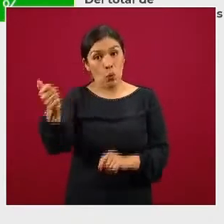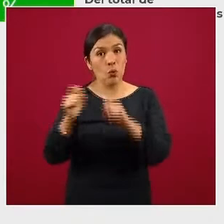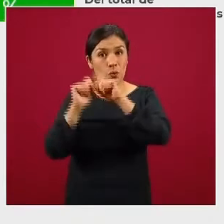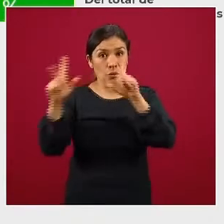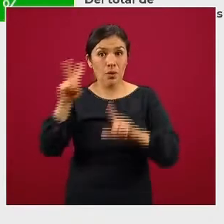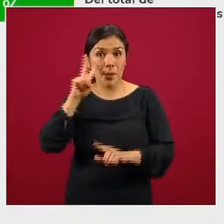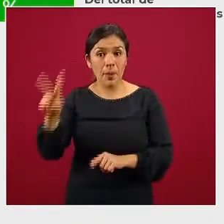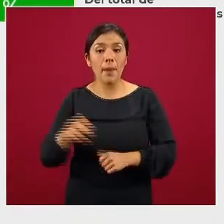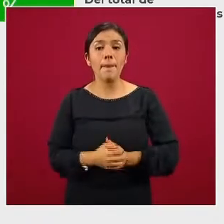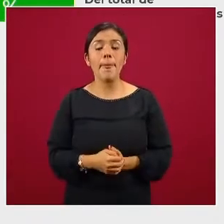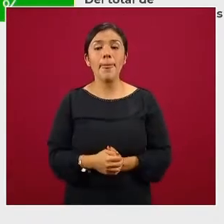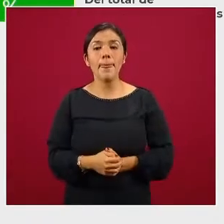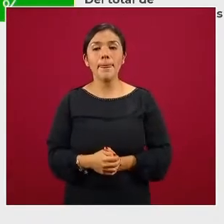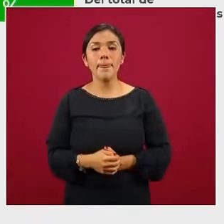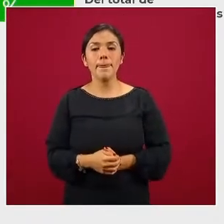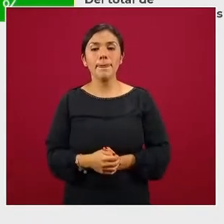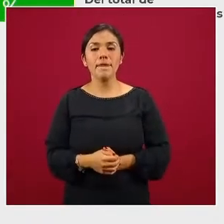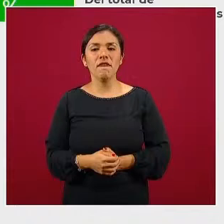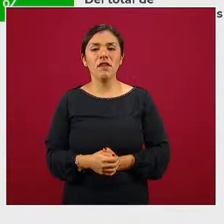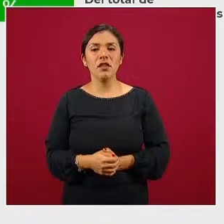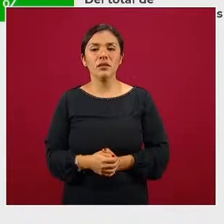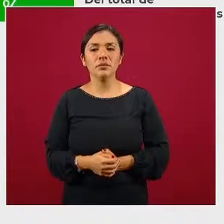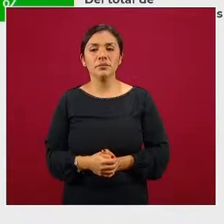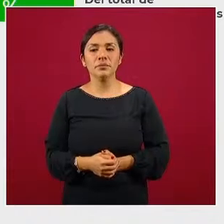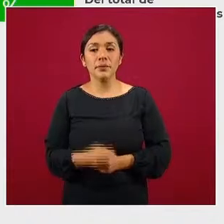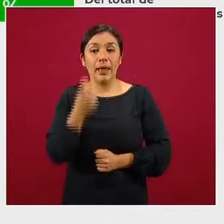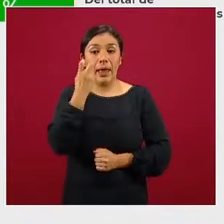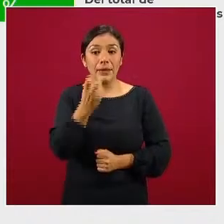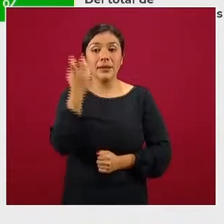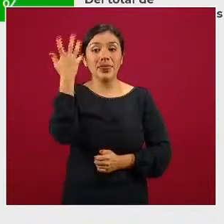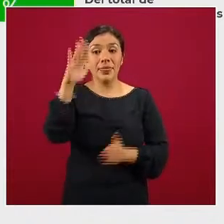siguiente diapositiva cómo de esos